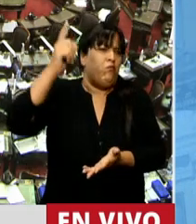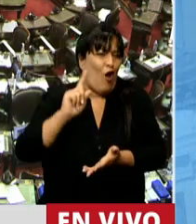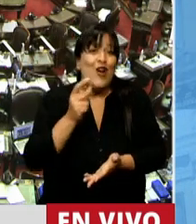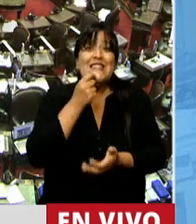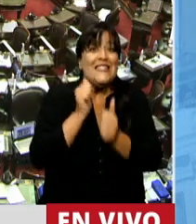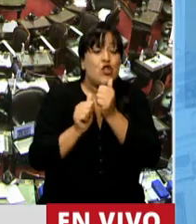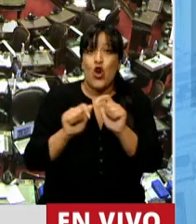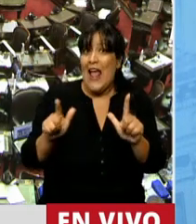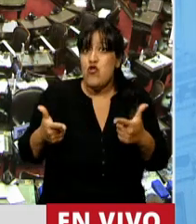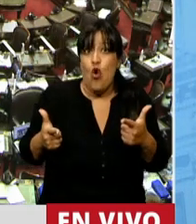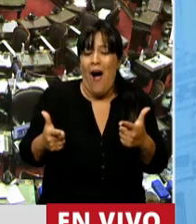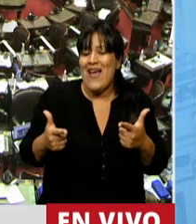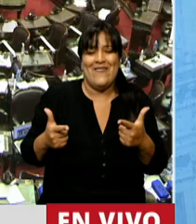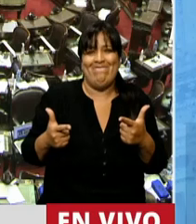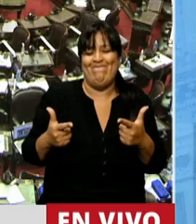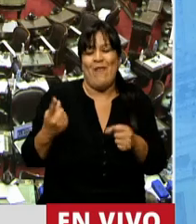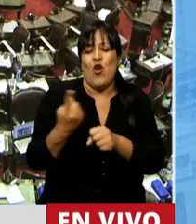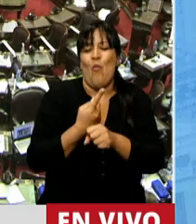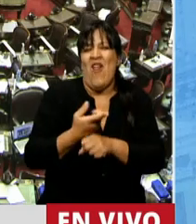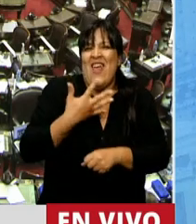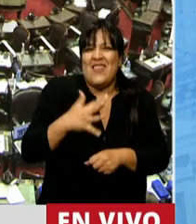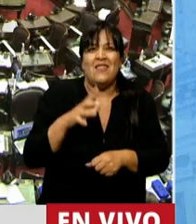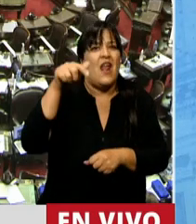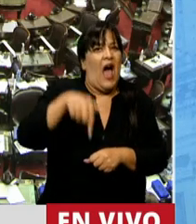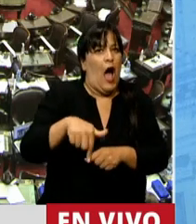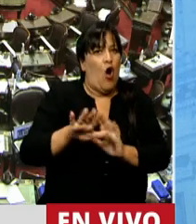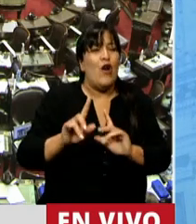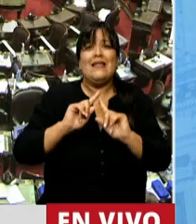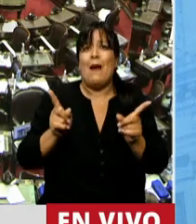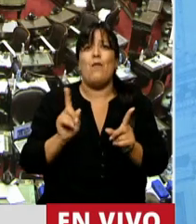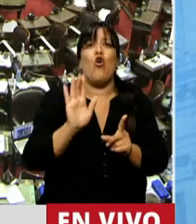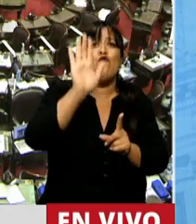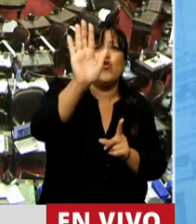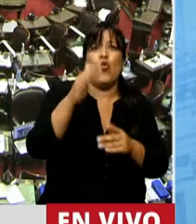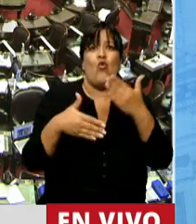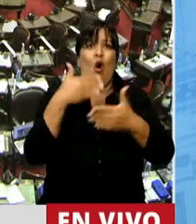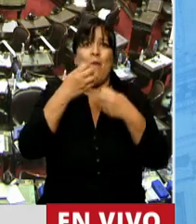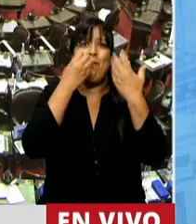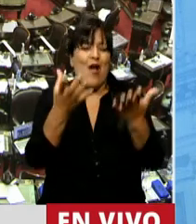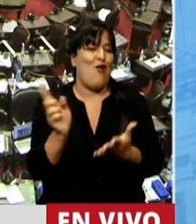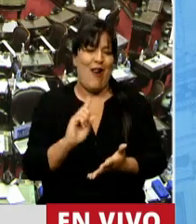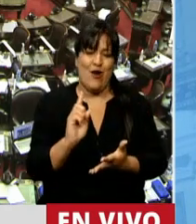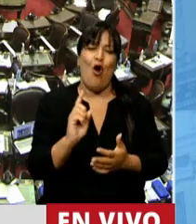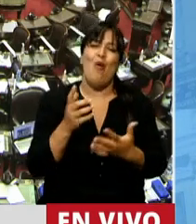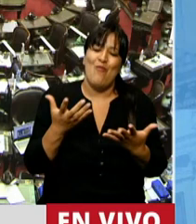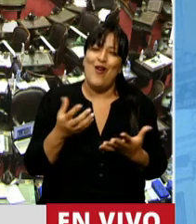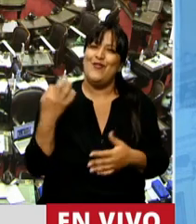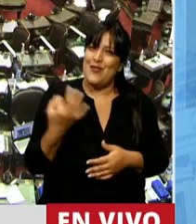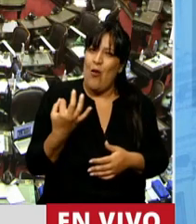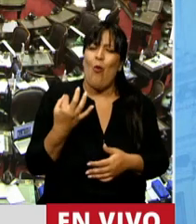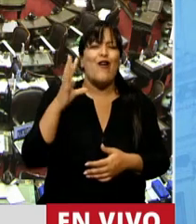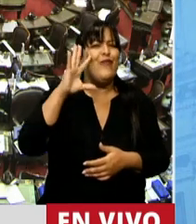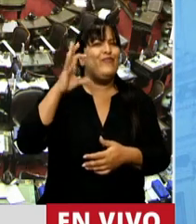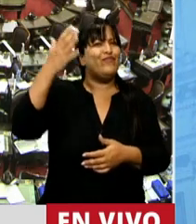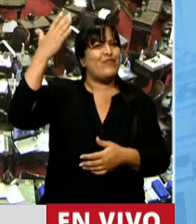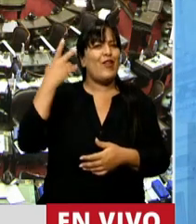historia somos incapaces de leer el presente y mucho menos de construir el futuro. Por eso es bueno recordar que allá en